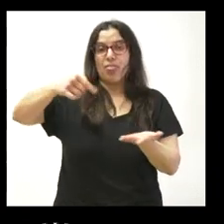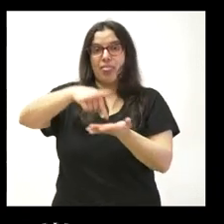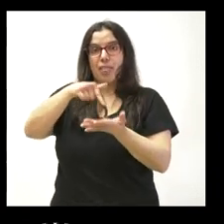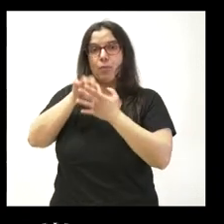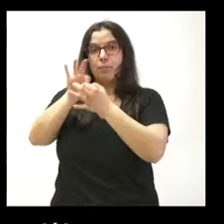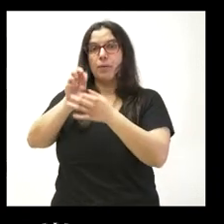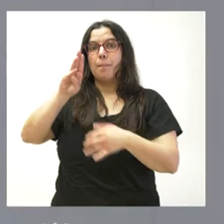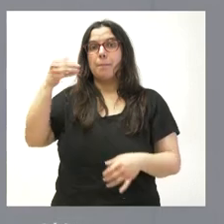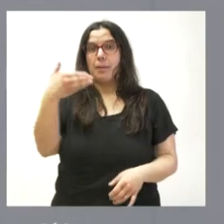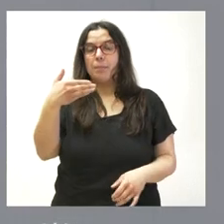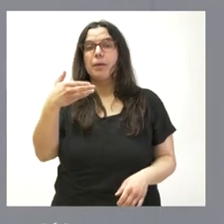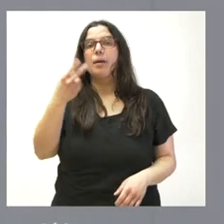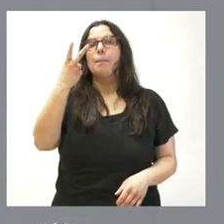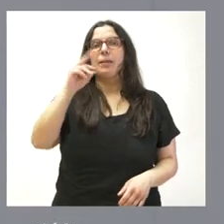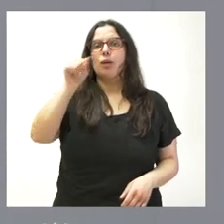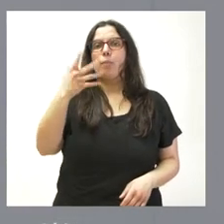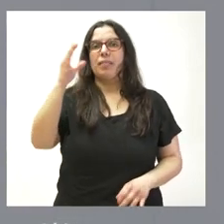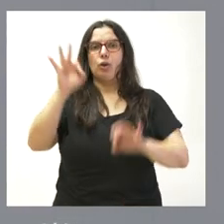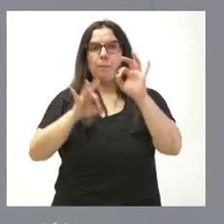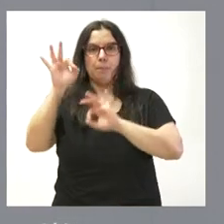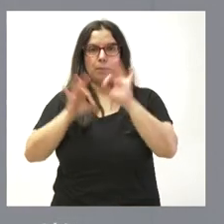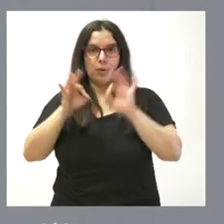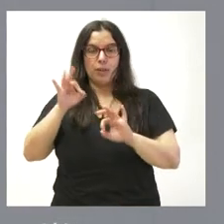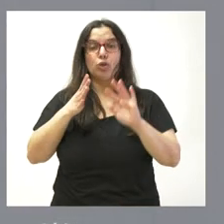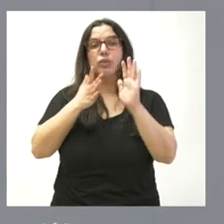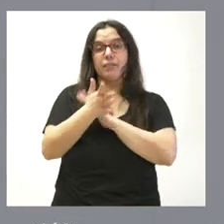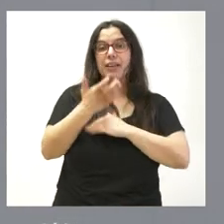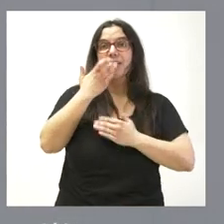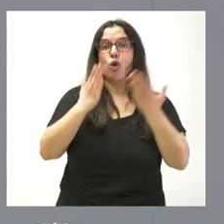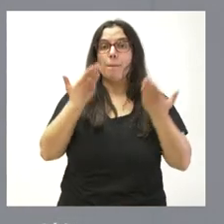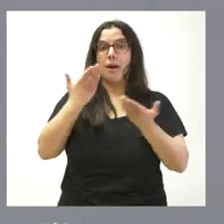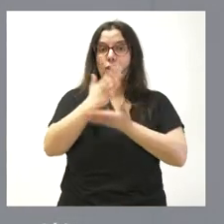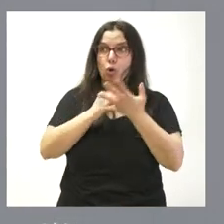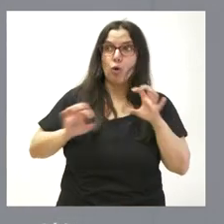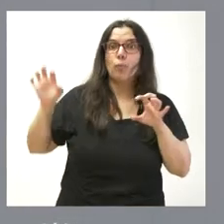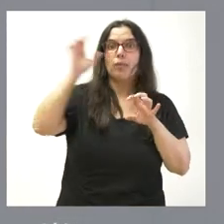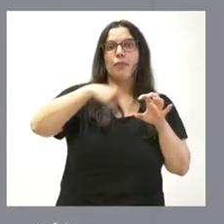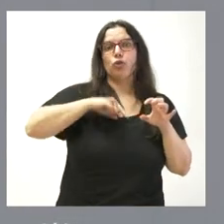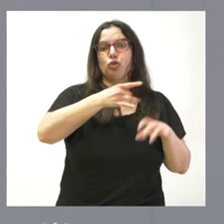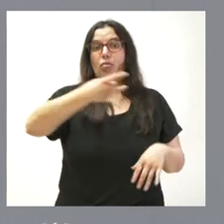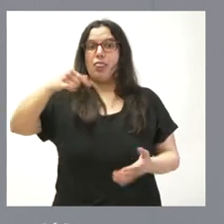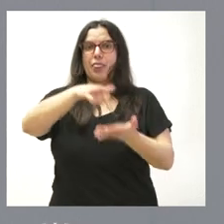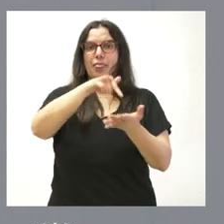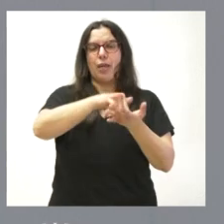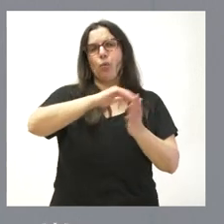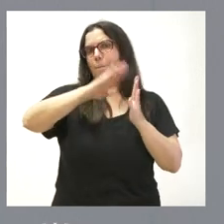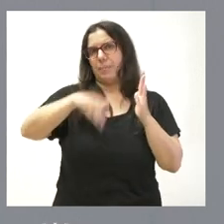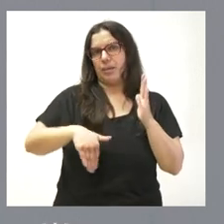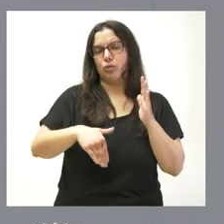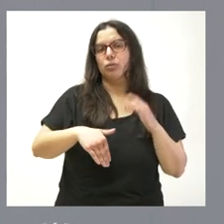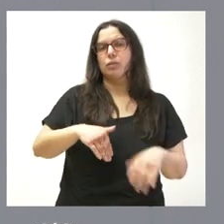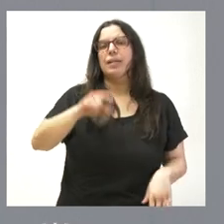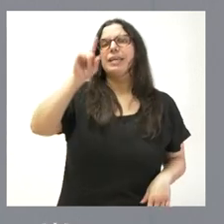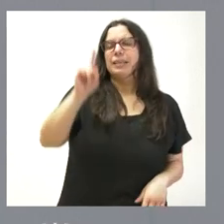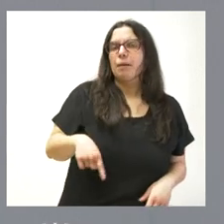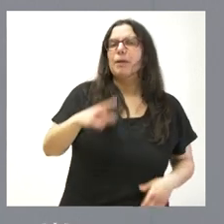20,5 por del pib lo que nos seguirá situando entre las comunidades autónomas con menos deuda sobre pib y entre las comunid idades